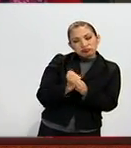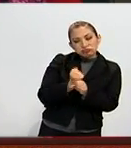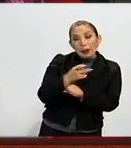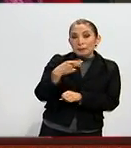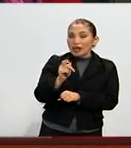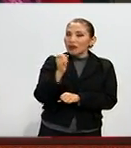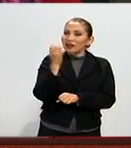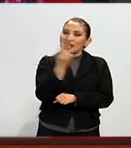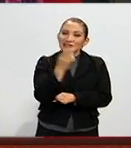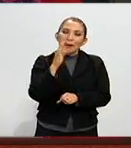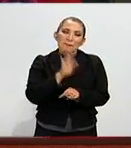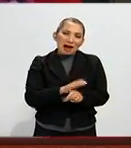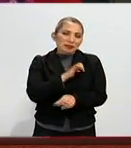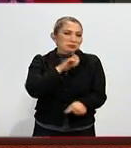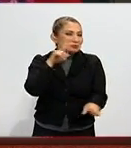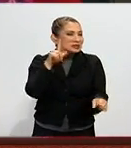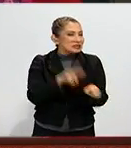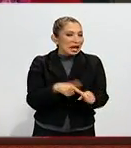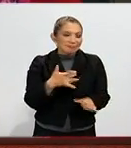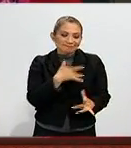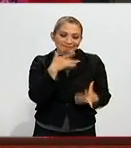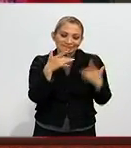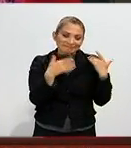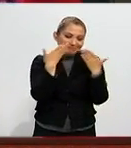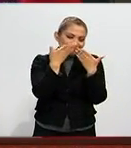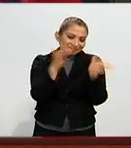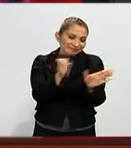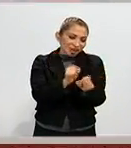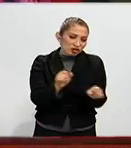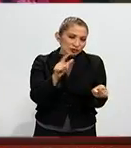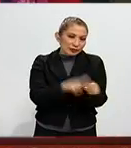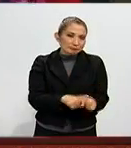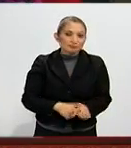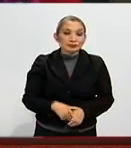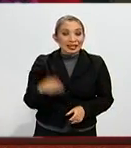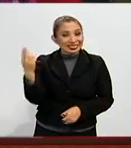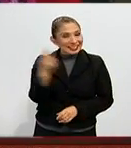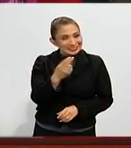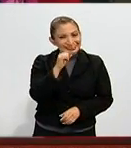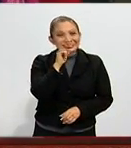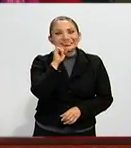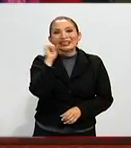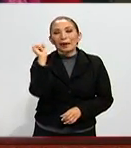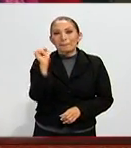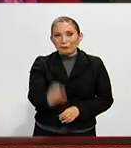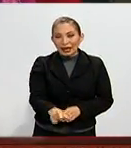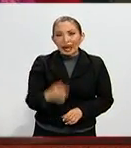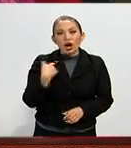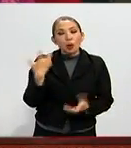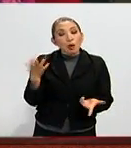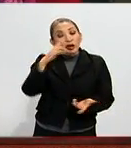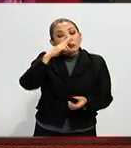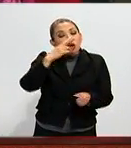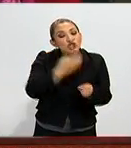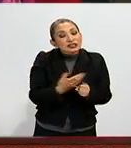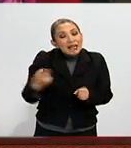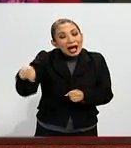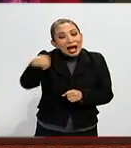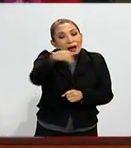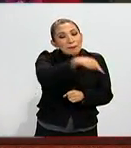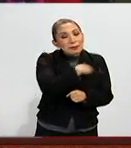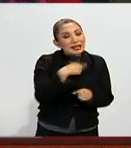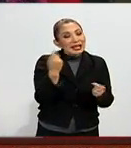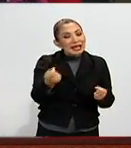se requiere particularmente de sensibilidad social, se requiere también de corresponsabilidad entre los